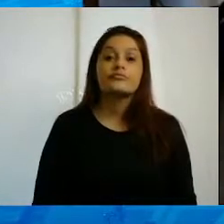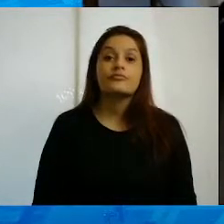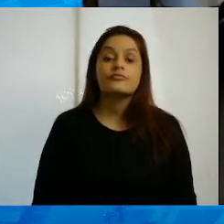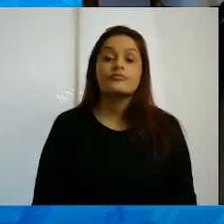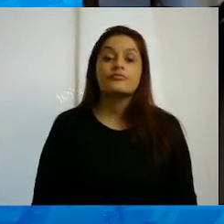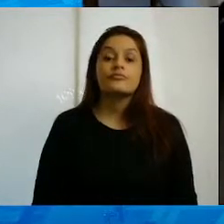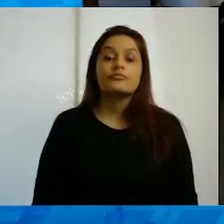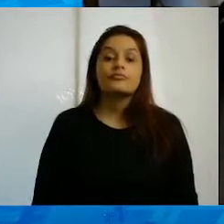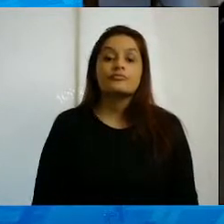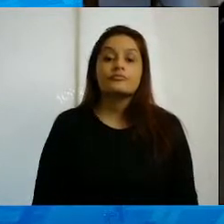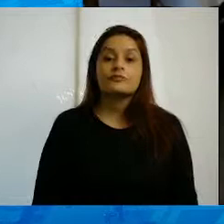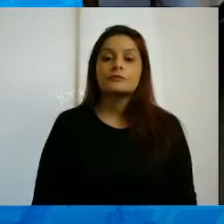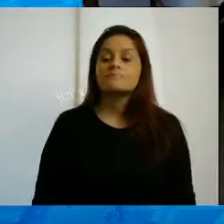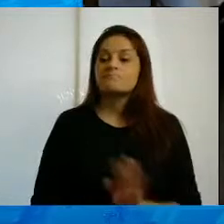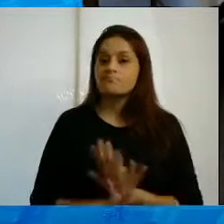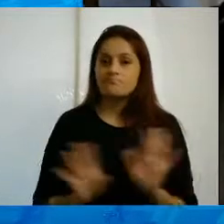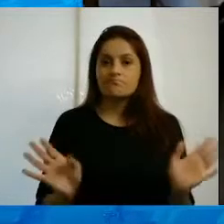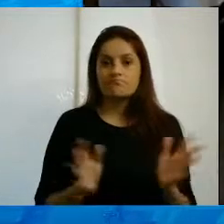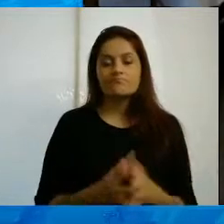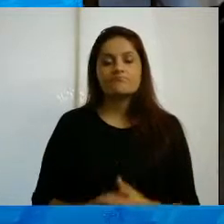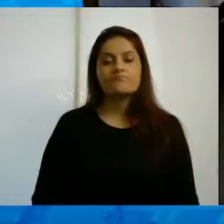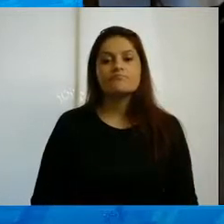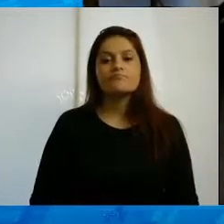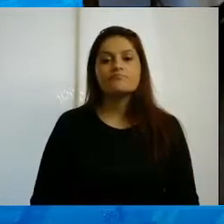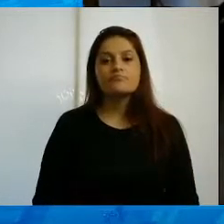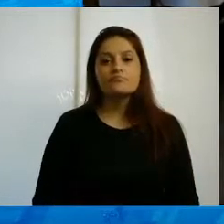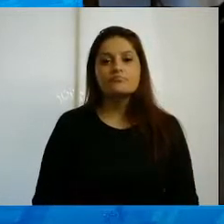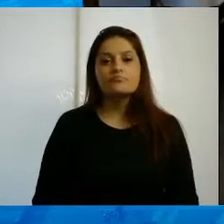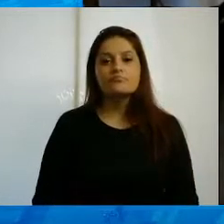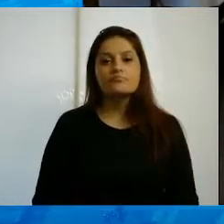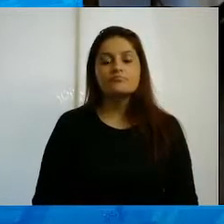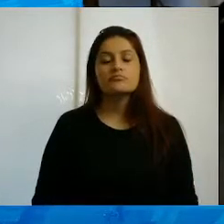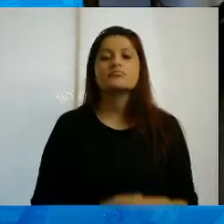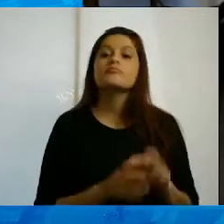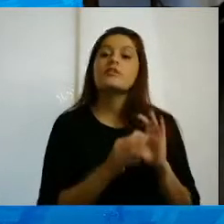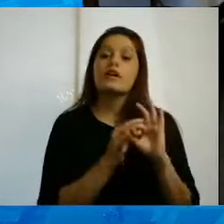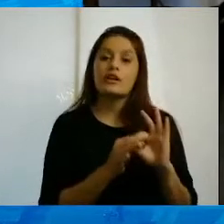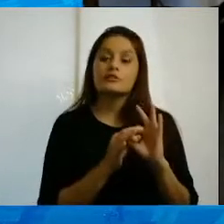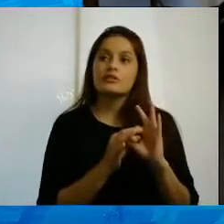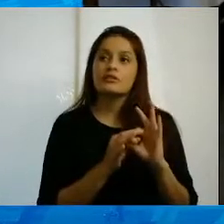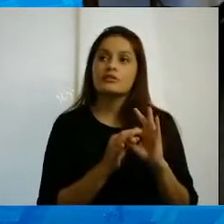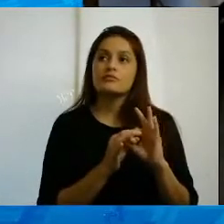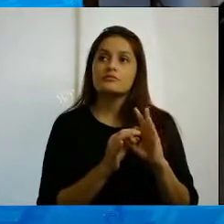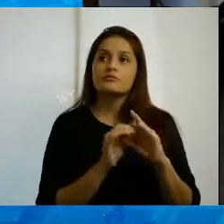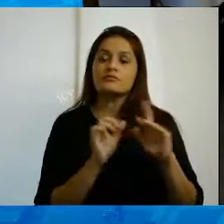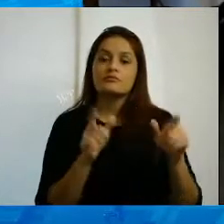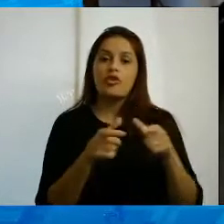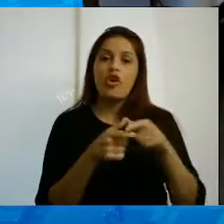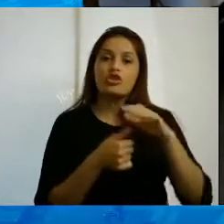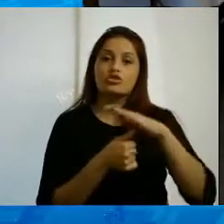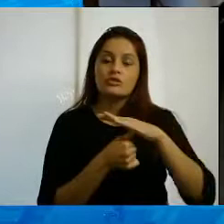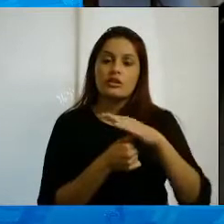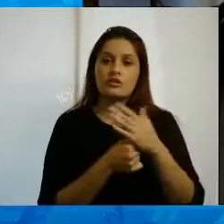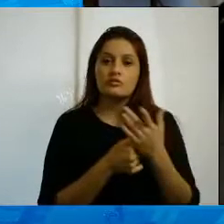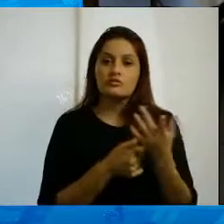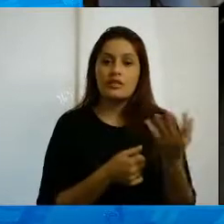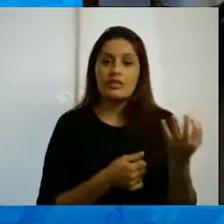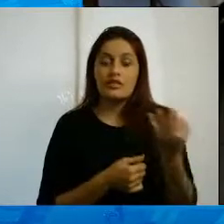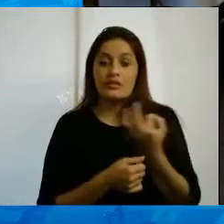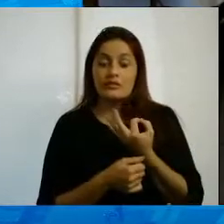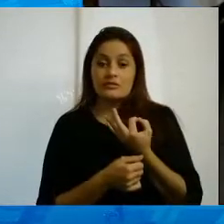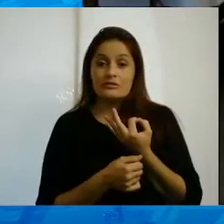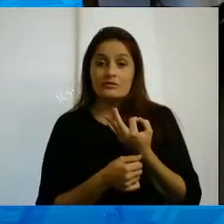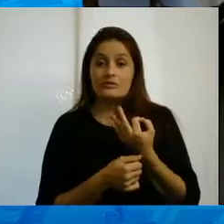Eso tenía apuntado, alcaldesa. Gracias. Gracias, concejal. Si el reglamento de